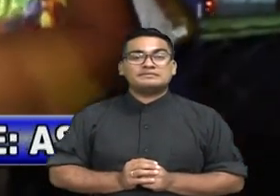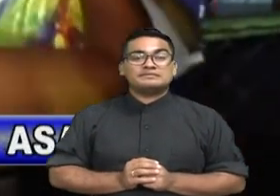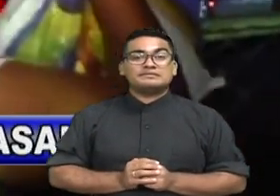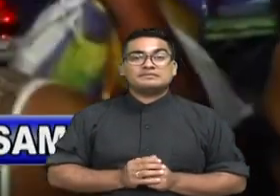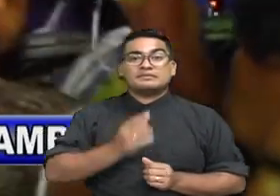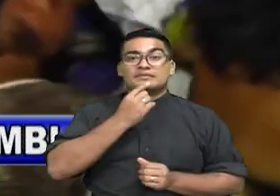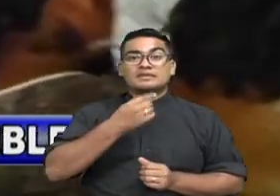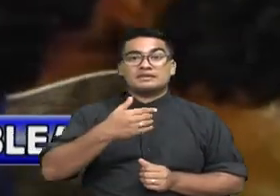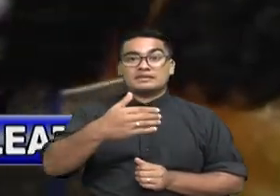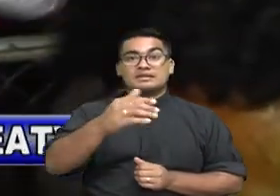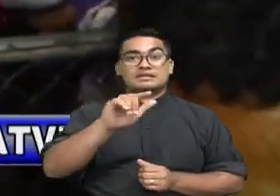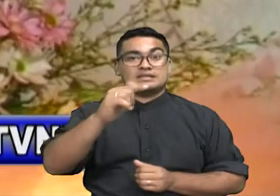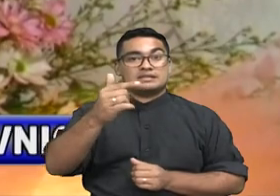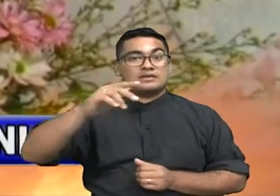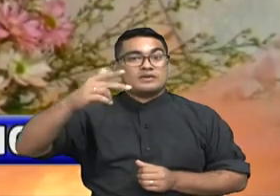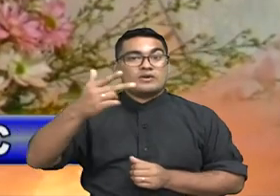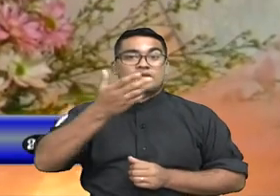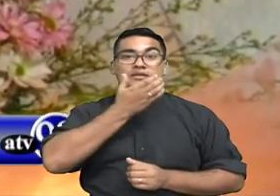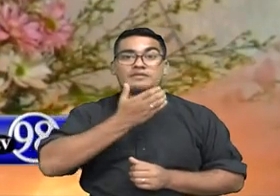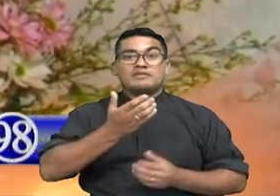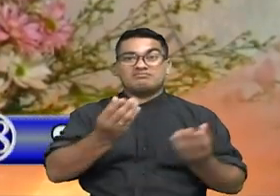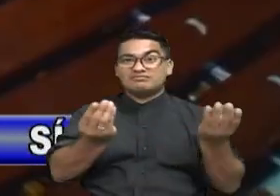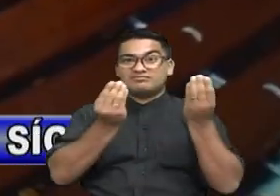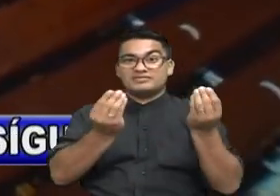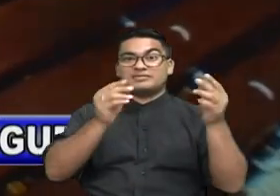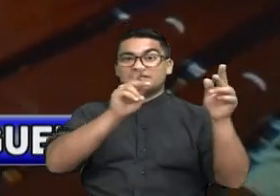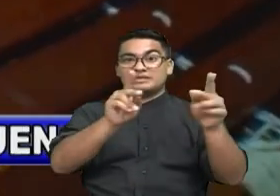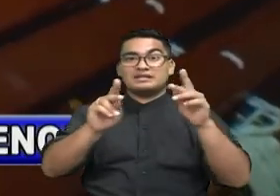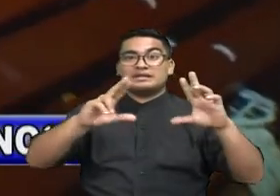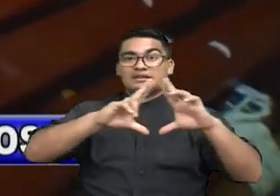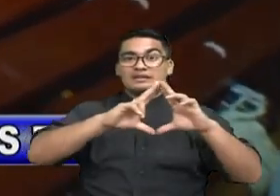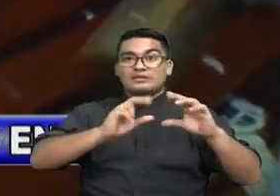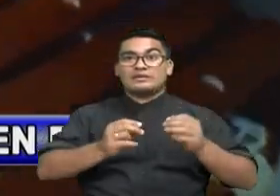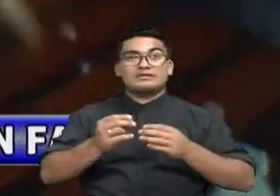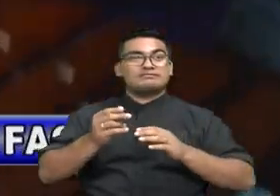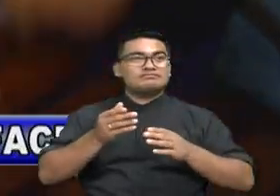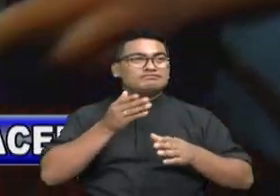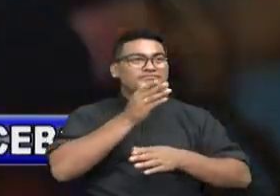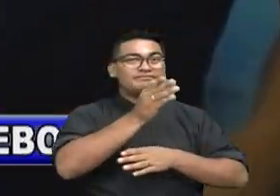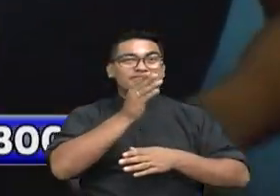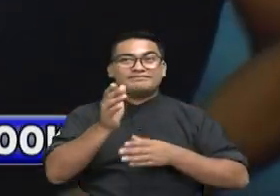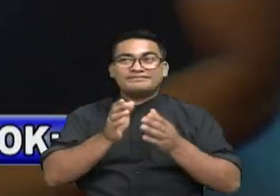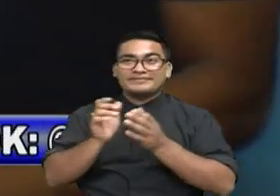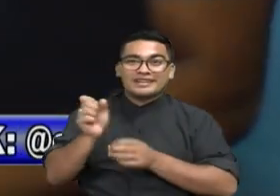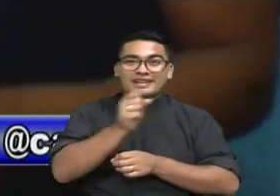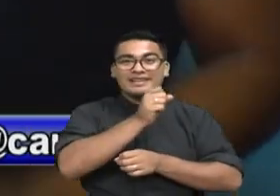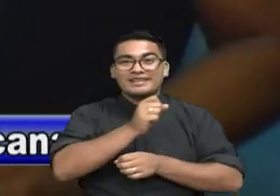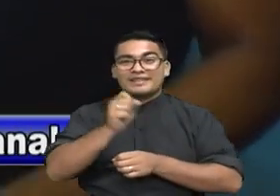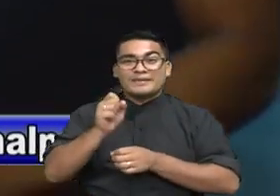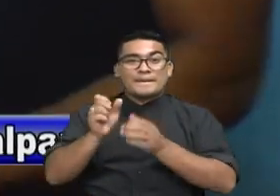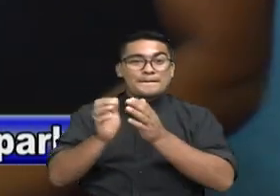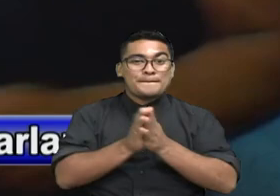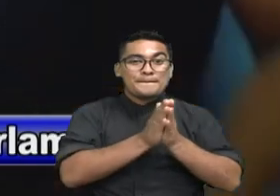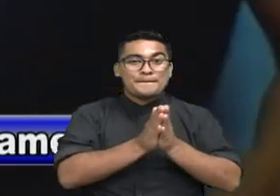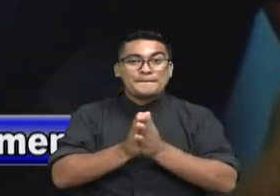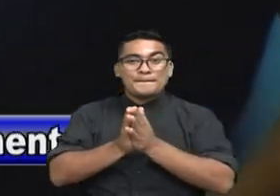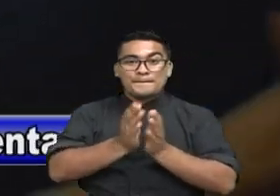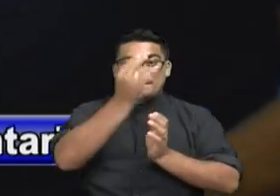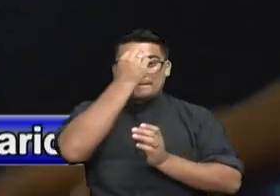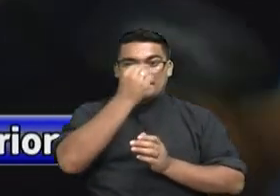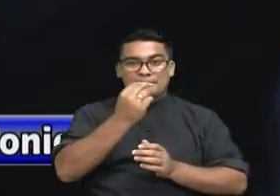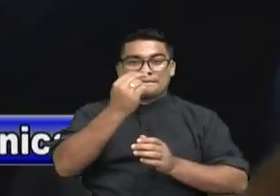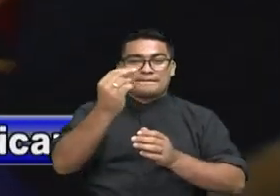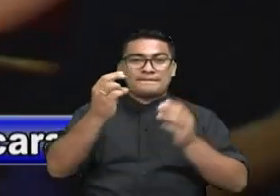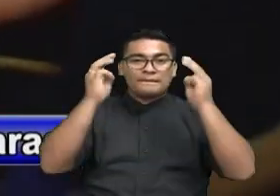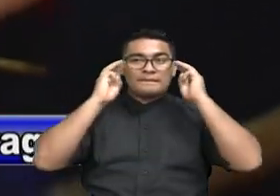Este 7 y 8 de diciembre, miles de nicaragüenses visitarán los altares de la Purísima para celebrar la gritería en honor a la Virgen